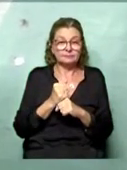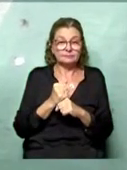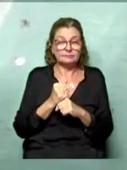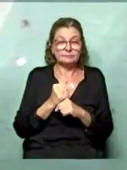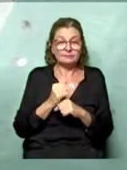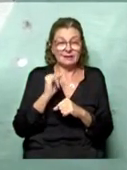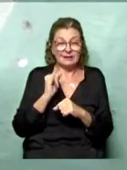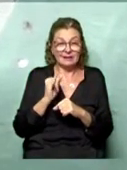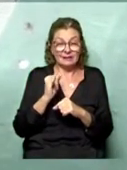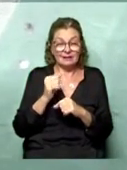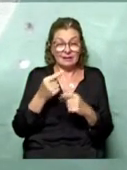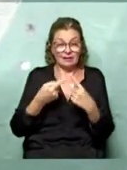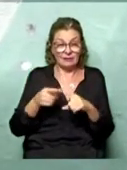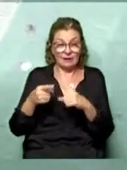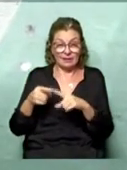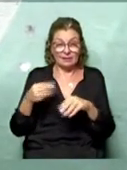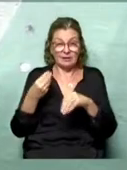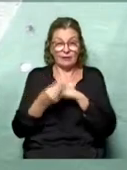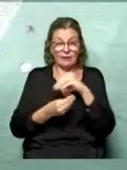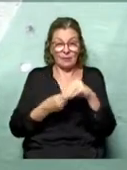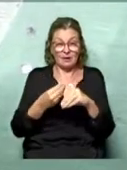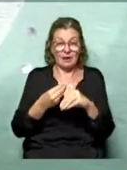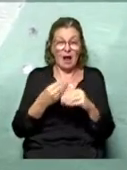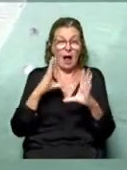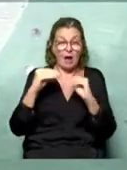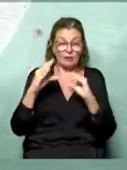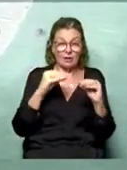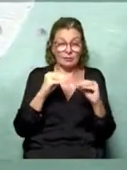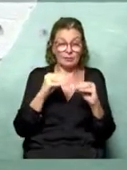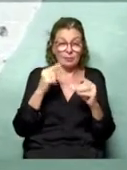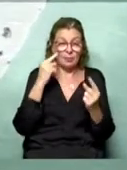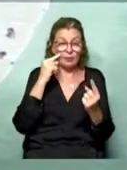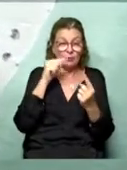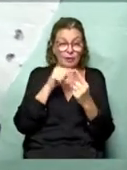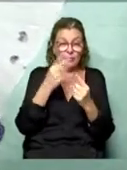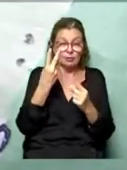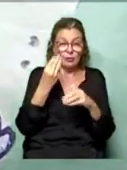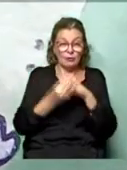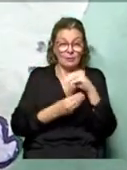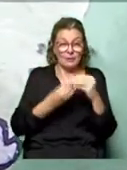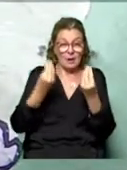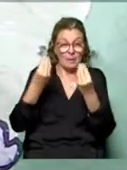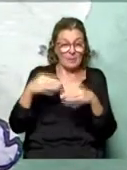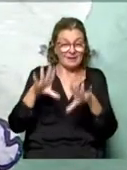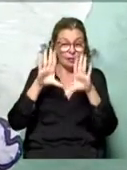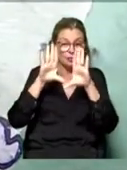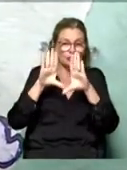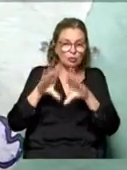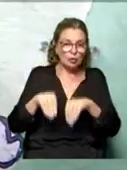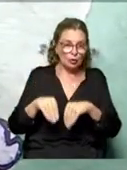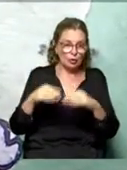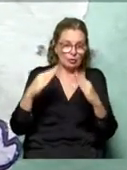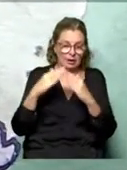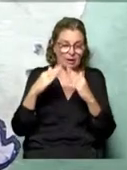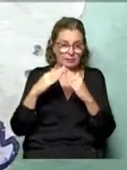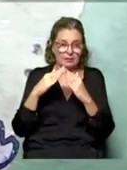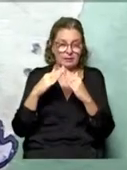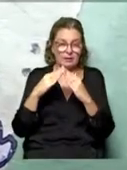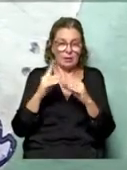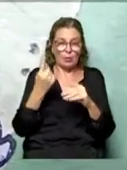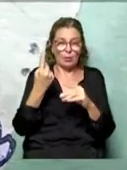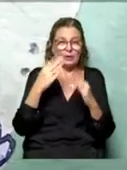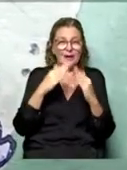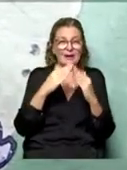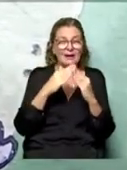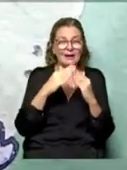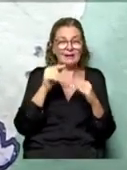Sí, varias familias se han comunicado. Nosotros ahora nos estamos enfocando en 2 familias que fueron pérdidas totales de toda la casa, porque una de las casas